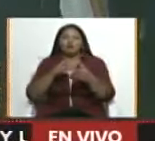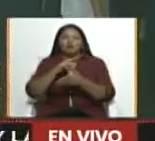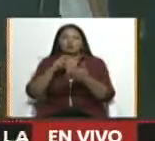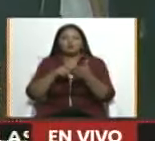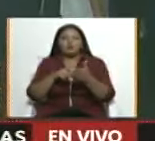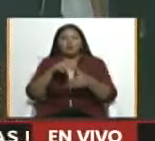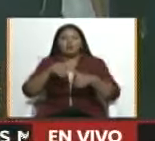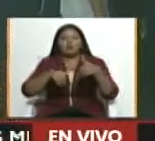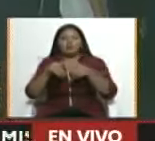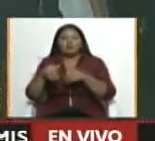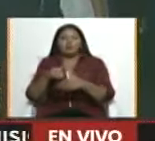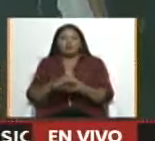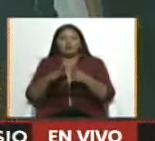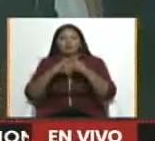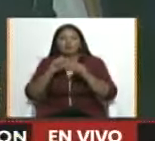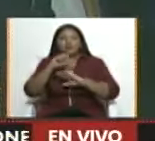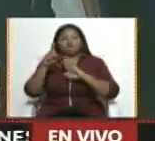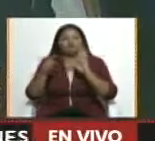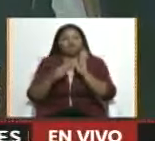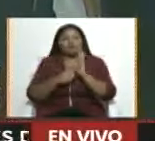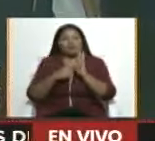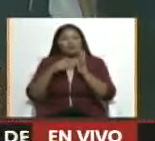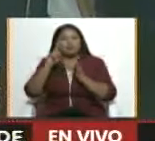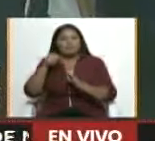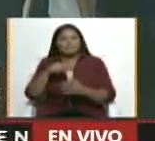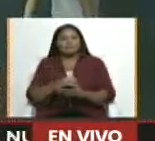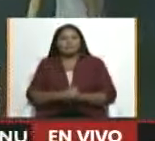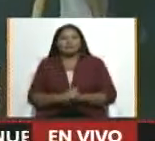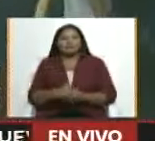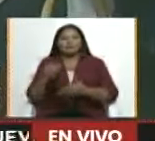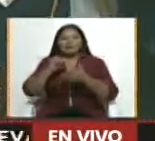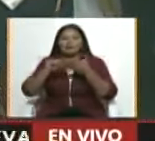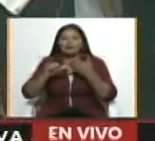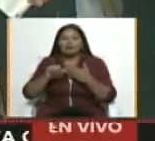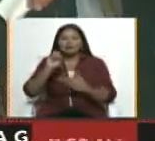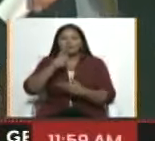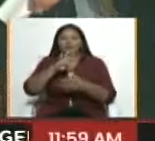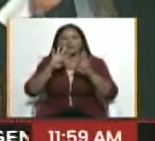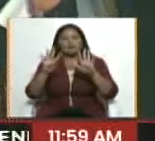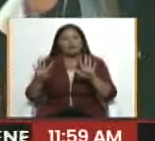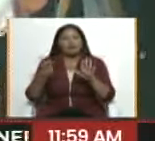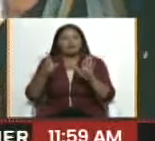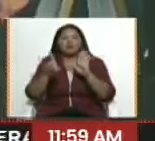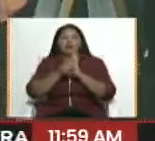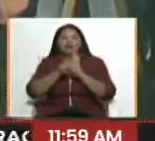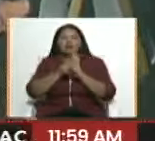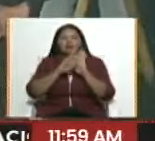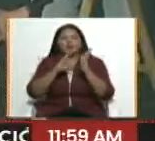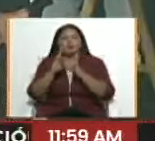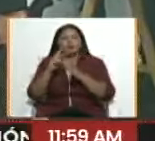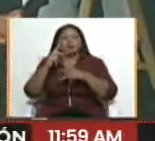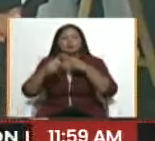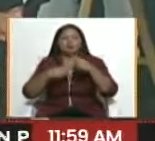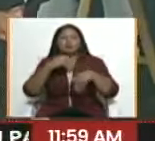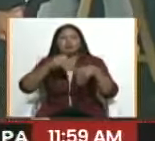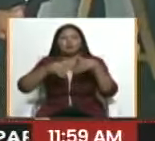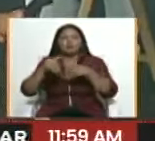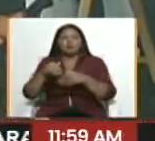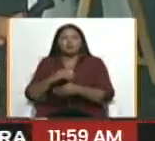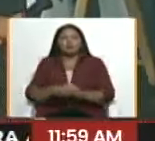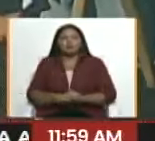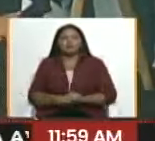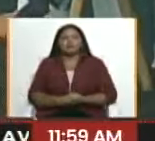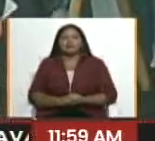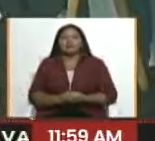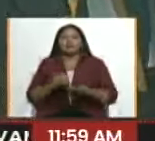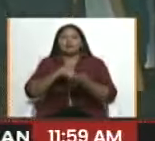Nacional Electoral, todo esto cumpliendo también con el artículo 59 de la Ley Orgánica de Procesos Electorales, que establece los requisitos,